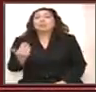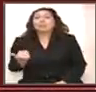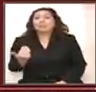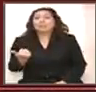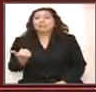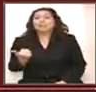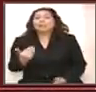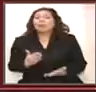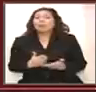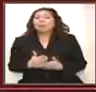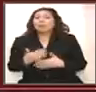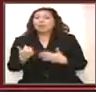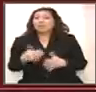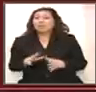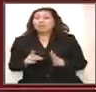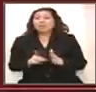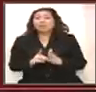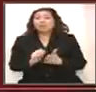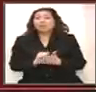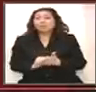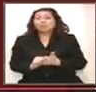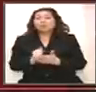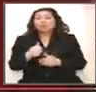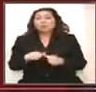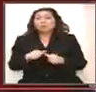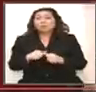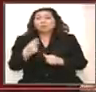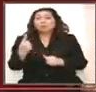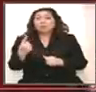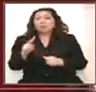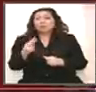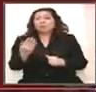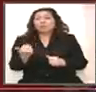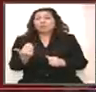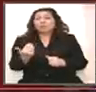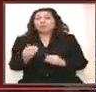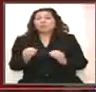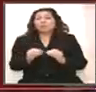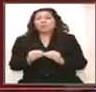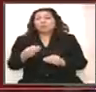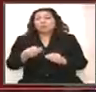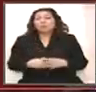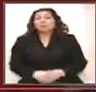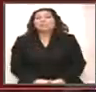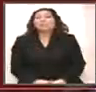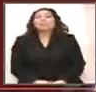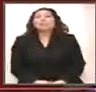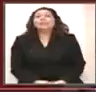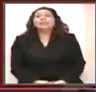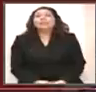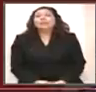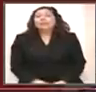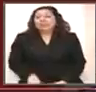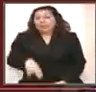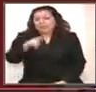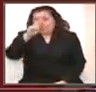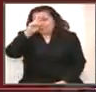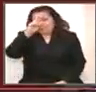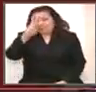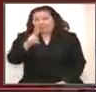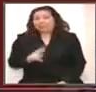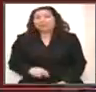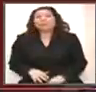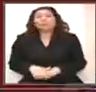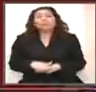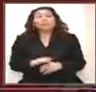2015 mediante el ya citado Decreto Supremo número 001-2015 del sector justicia. En el Perú,